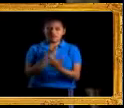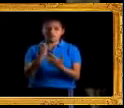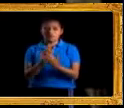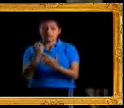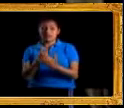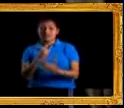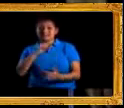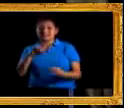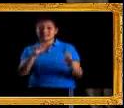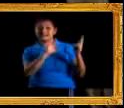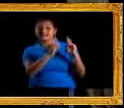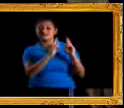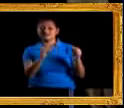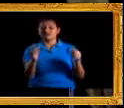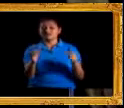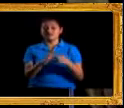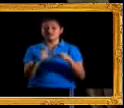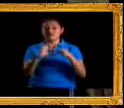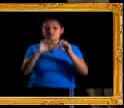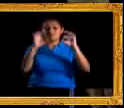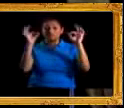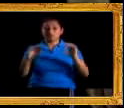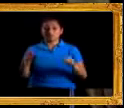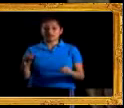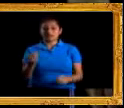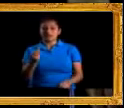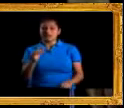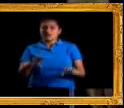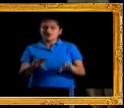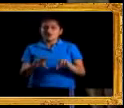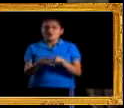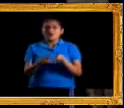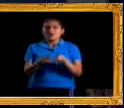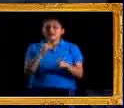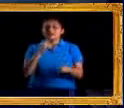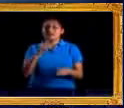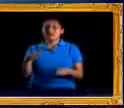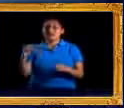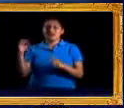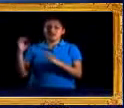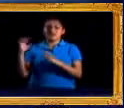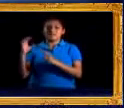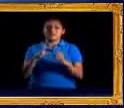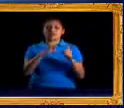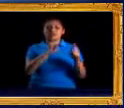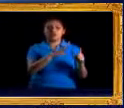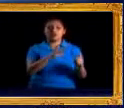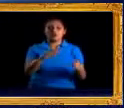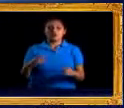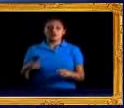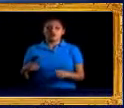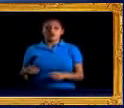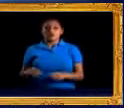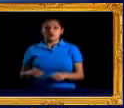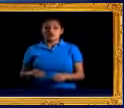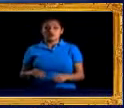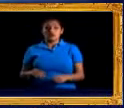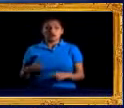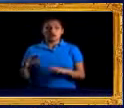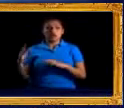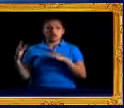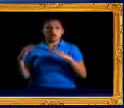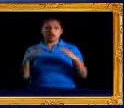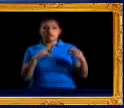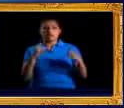están relacionados, de manera que incluso, como decía ayer el apóstol José Zapico, la guerra por el agua, hermano,